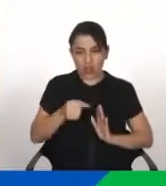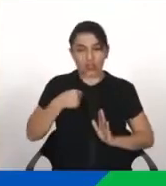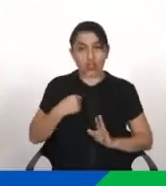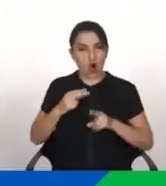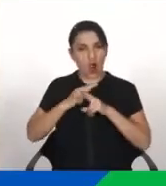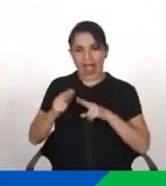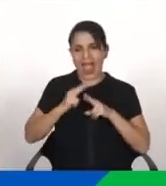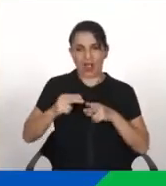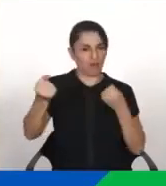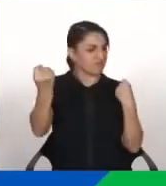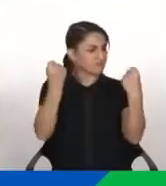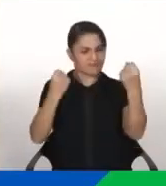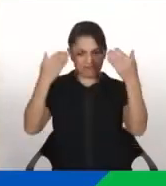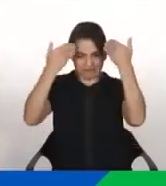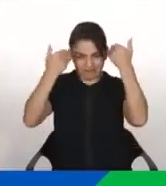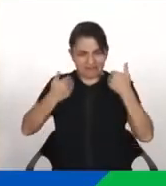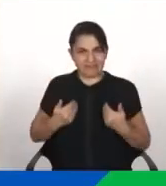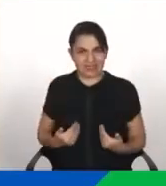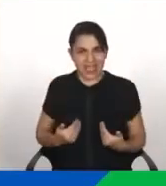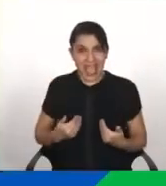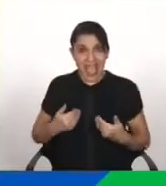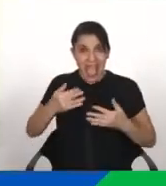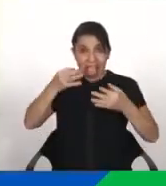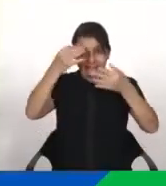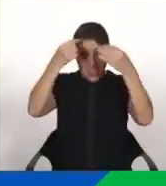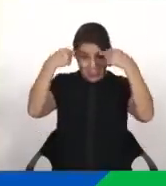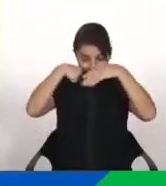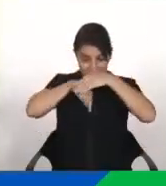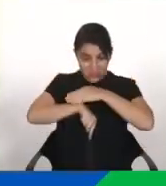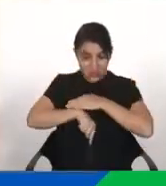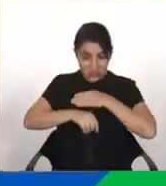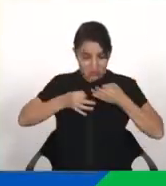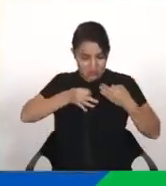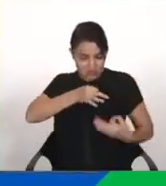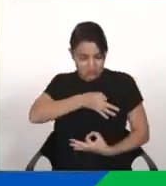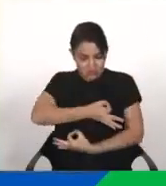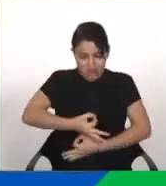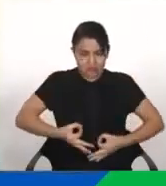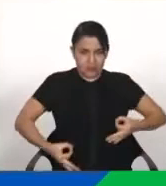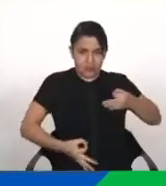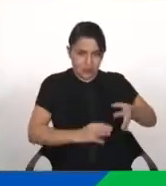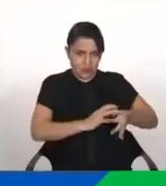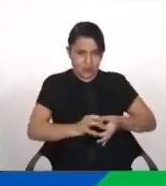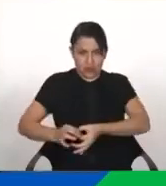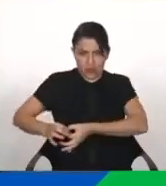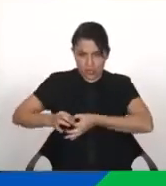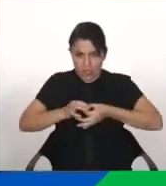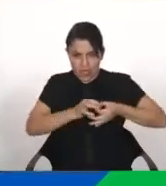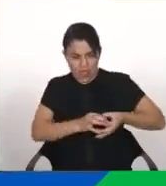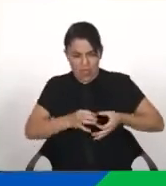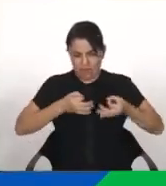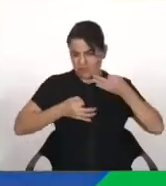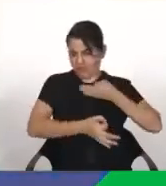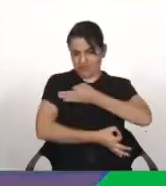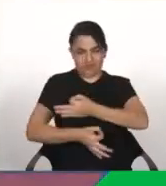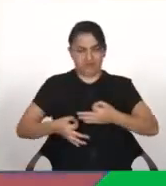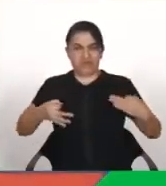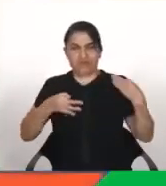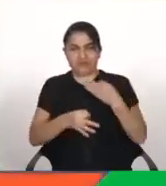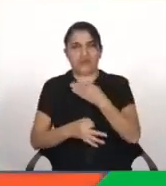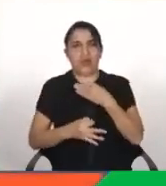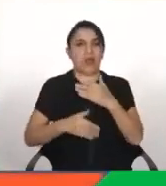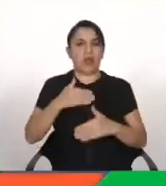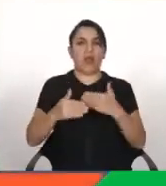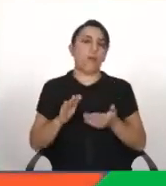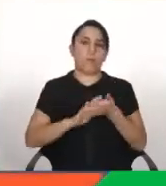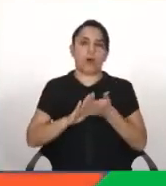un ejército de proteínas, de moléculas, de células interactuando coordinadas para permitir eso, ¿no? O sea, de cómo, pues eso, que si yo quiero